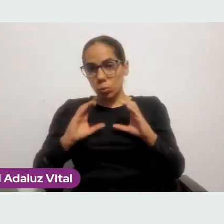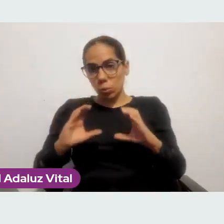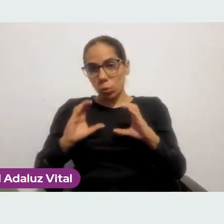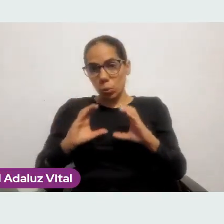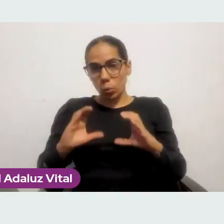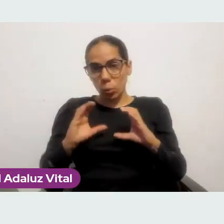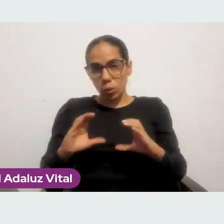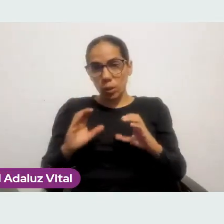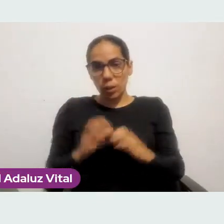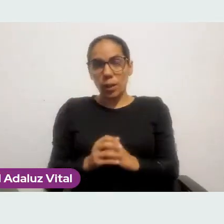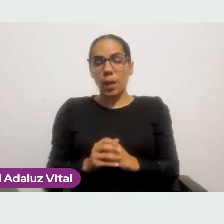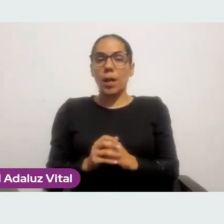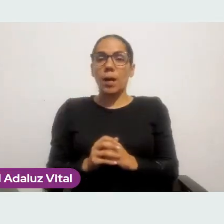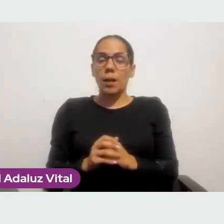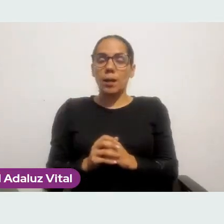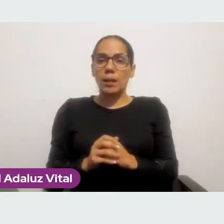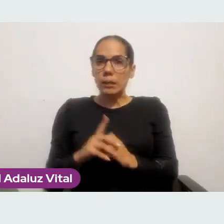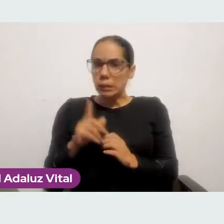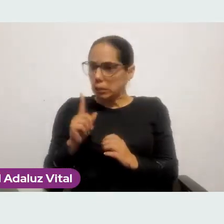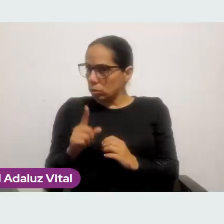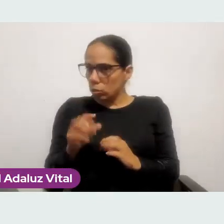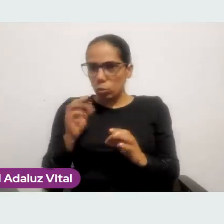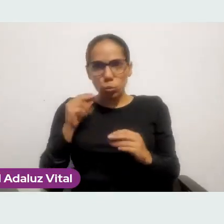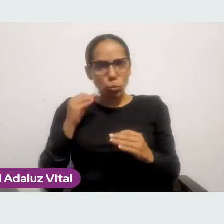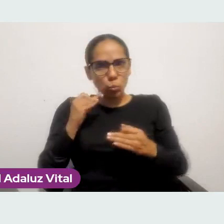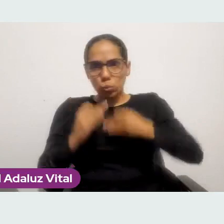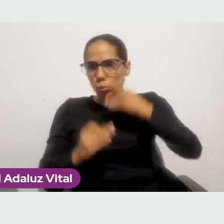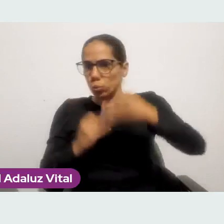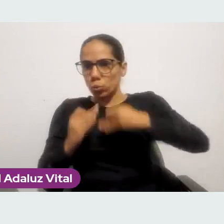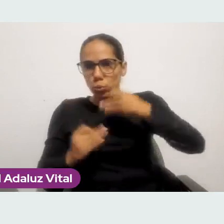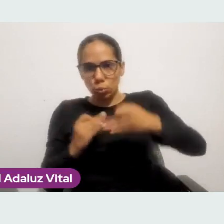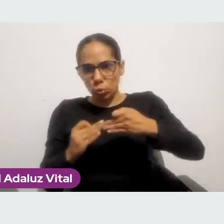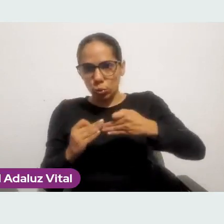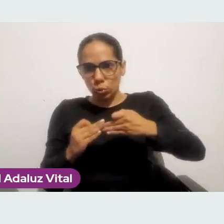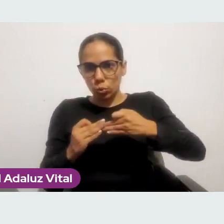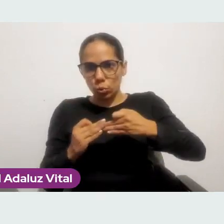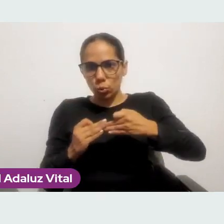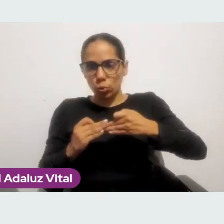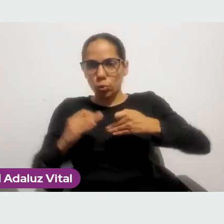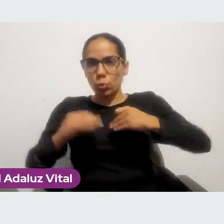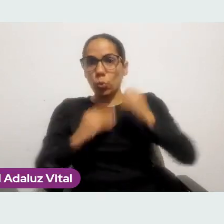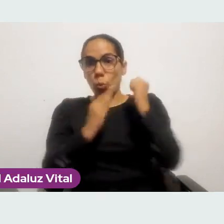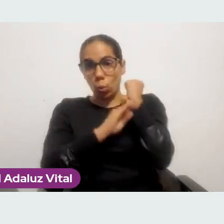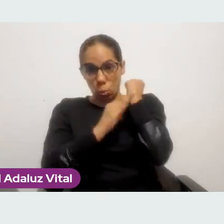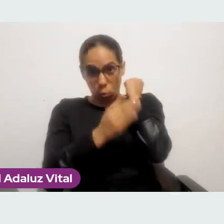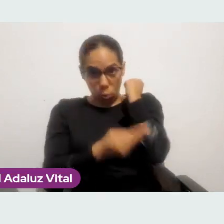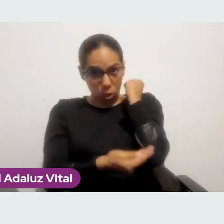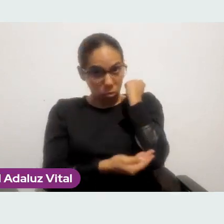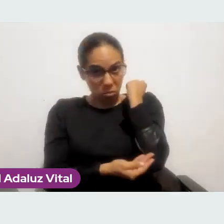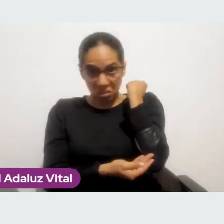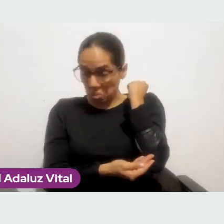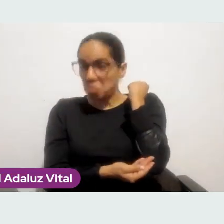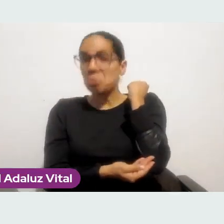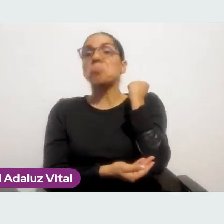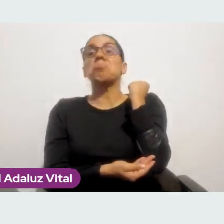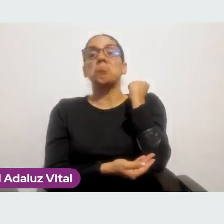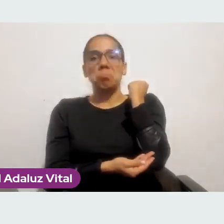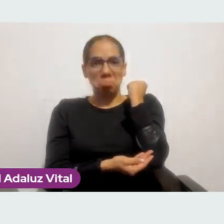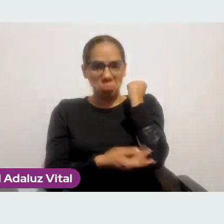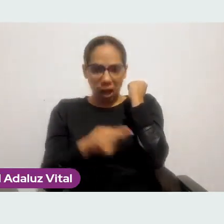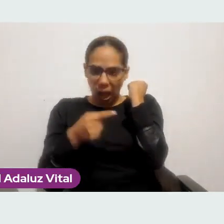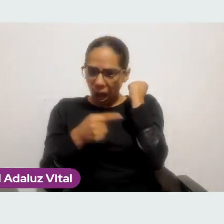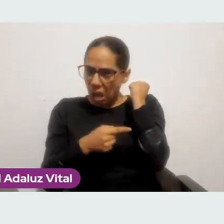yo hace rato, desde el momento de la concepción de nuestros hijos, ¿no? En la